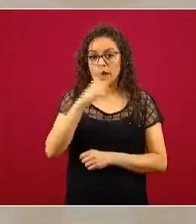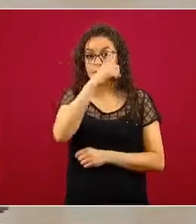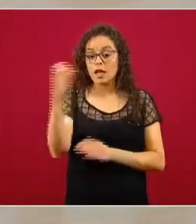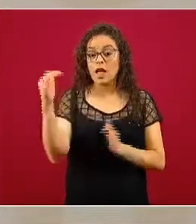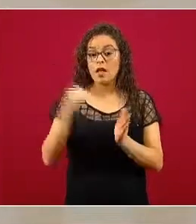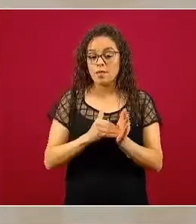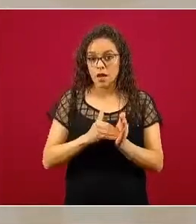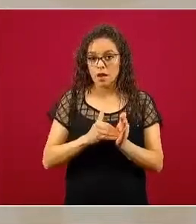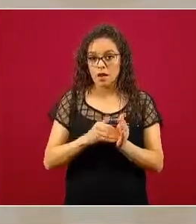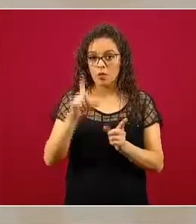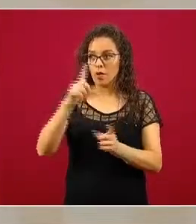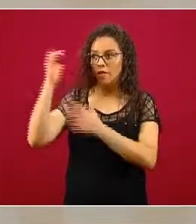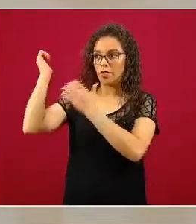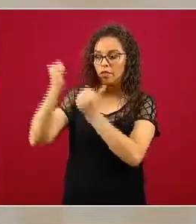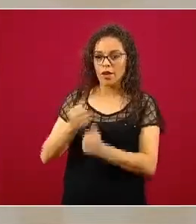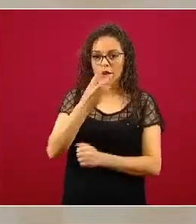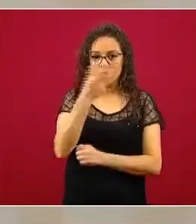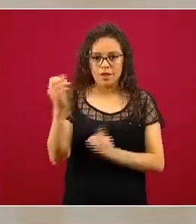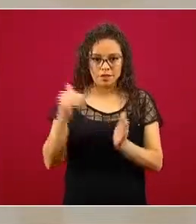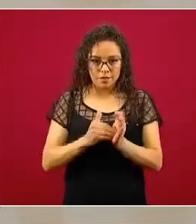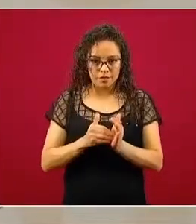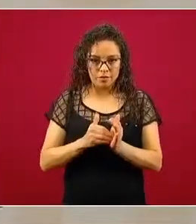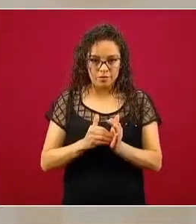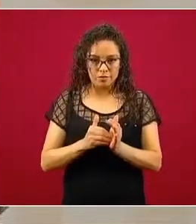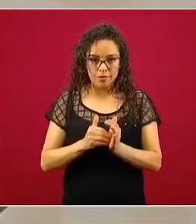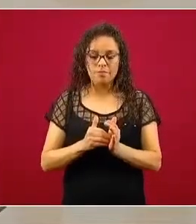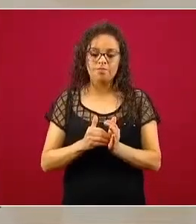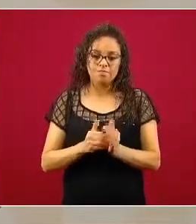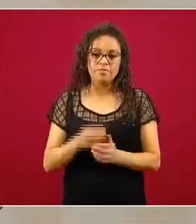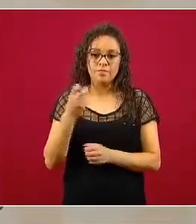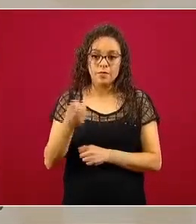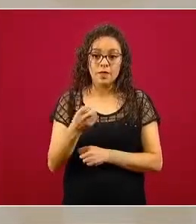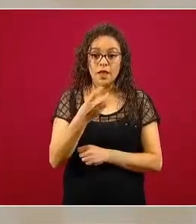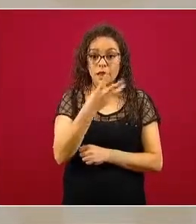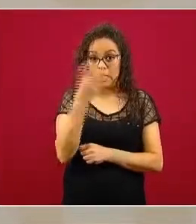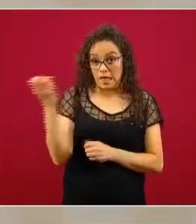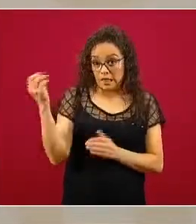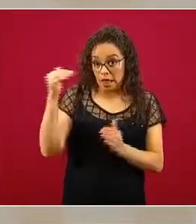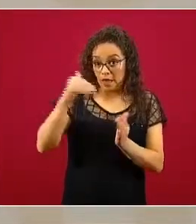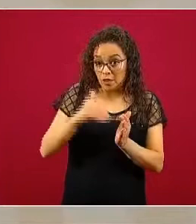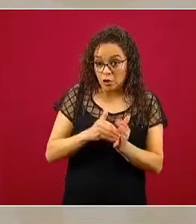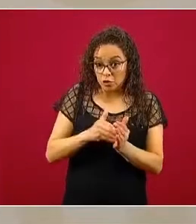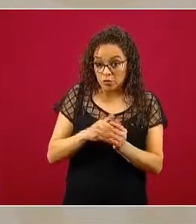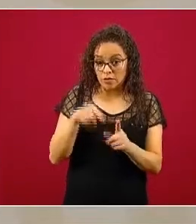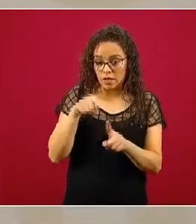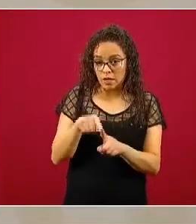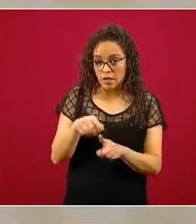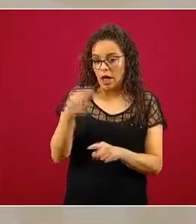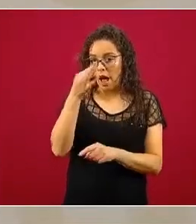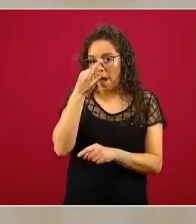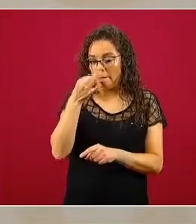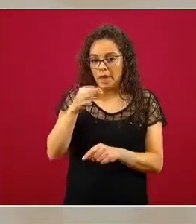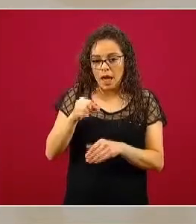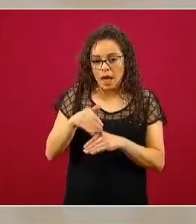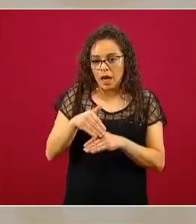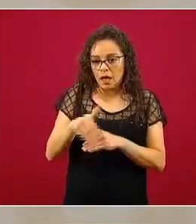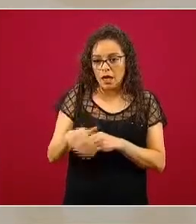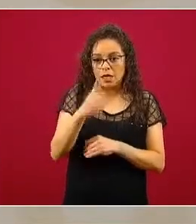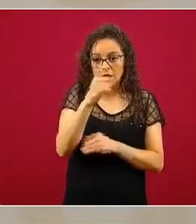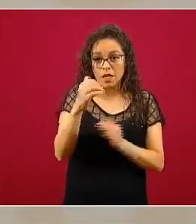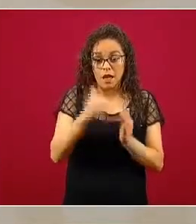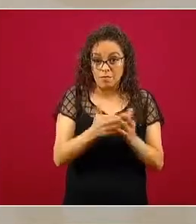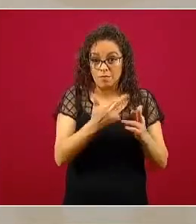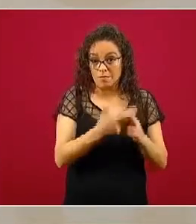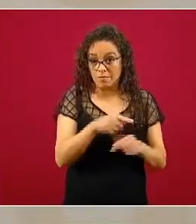cuando llegaron estas 300,000 pruebas, por lo tanto, las 300,000 como tal, apenas las 100,000 que